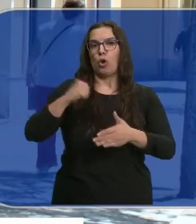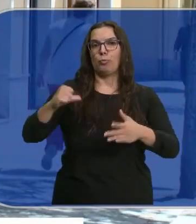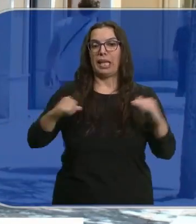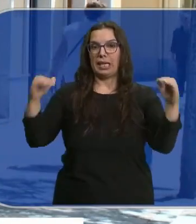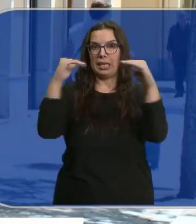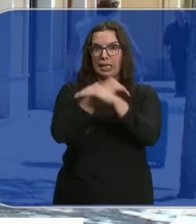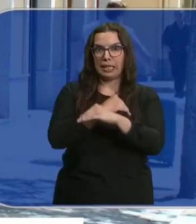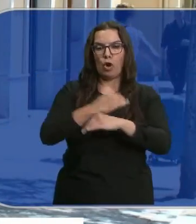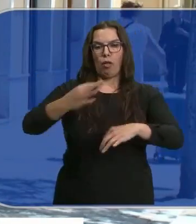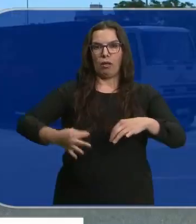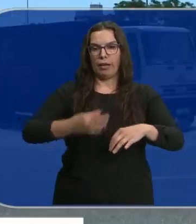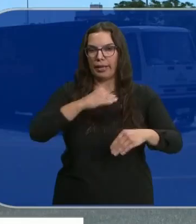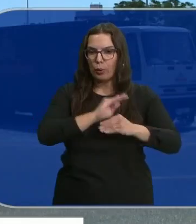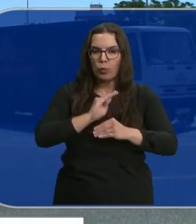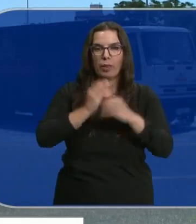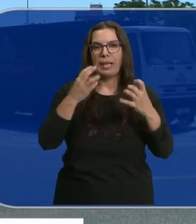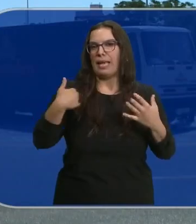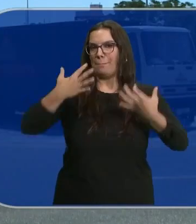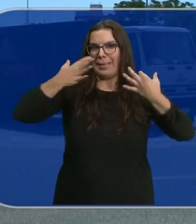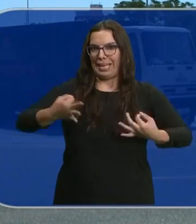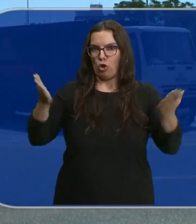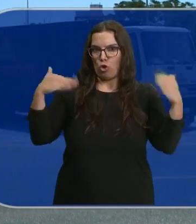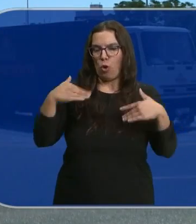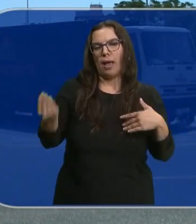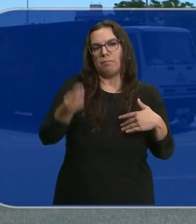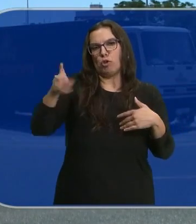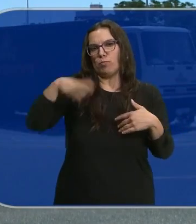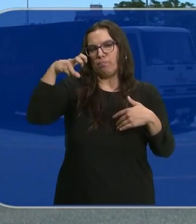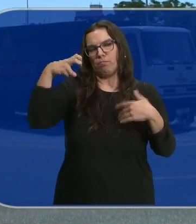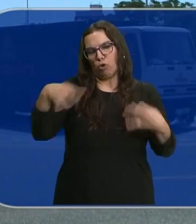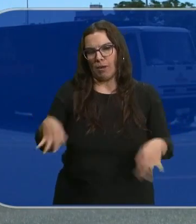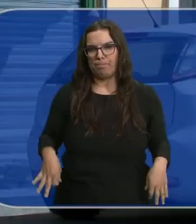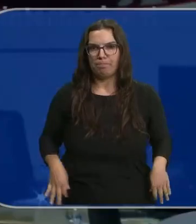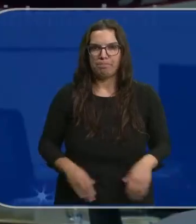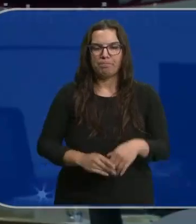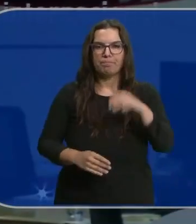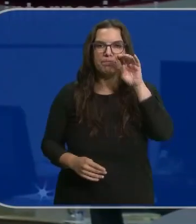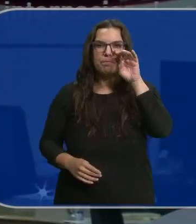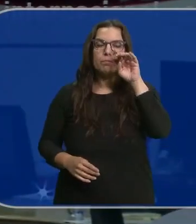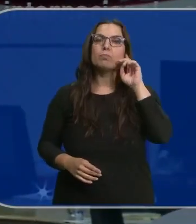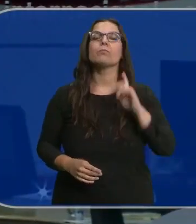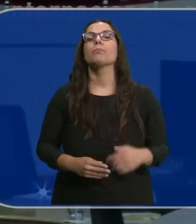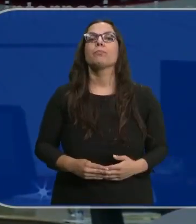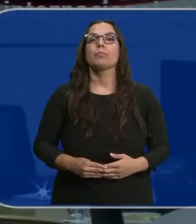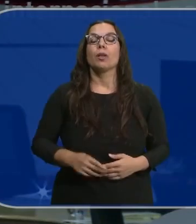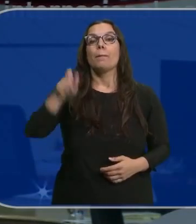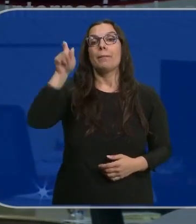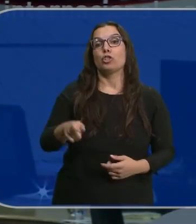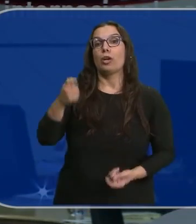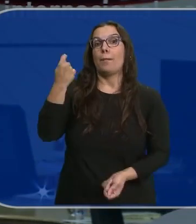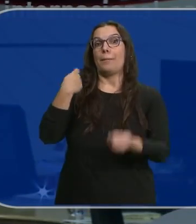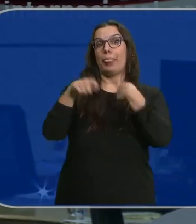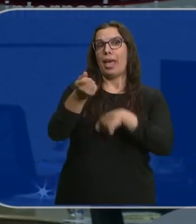donde fue atendido de sus heridas, está fuera de peligro y se recupera con normalidad. Un peligroso